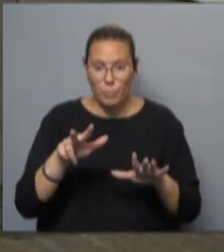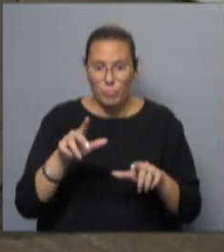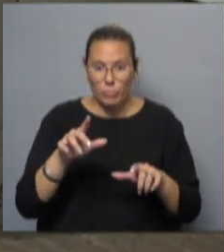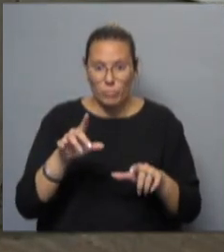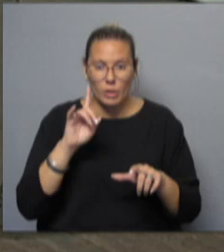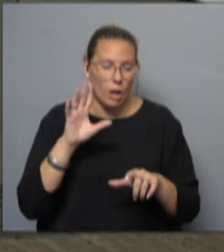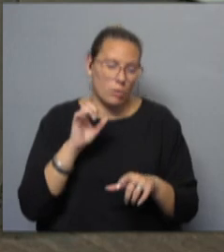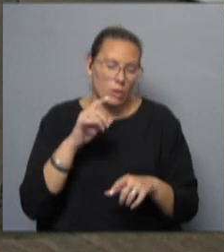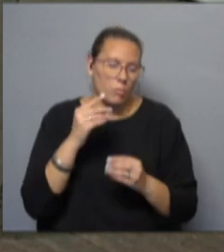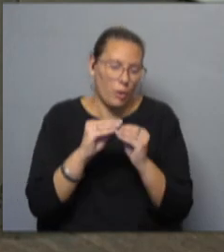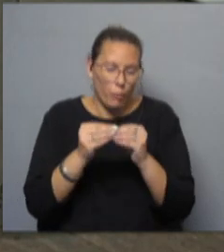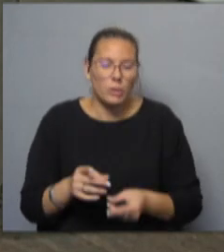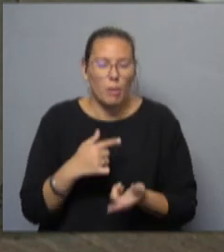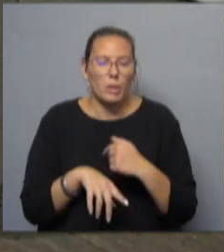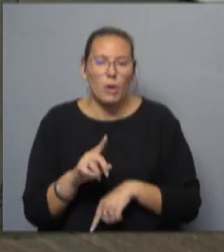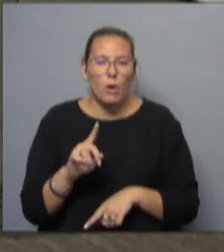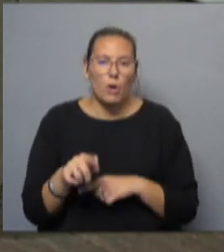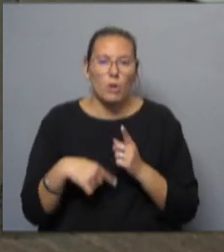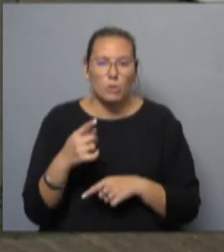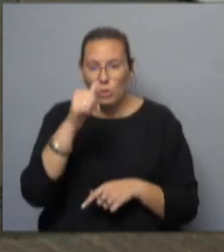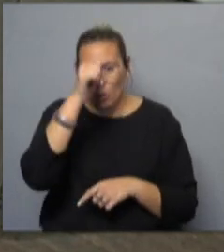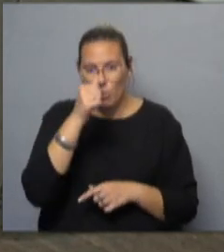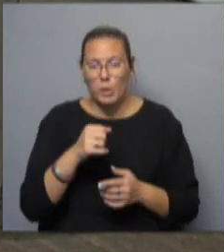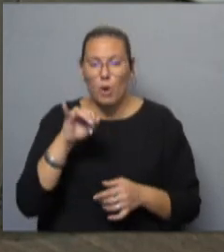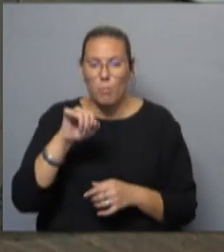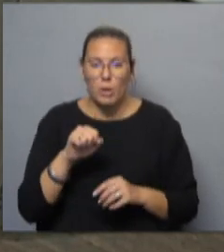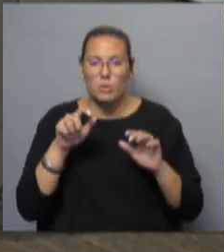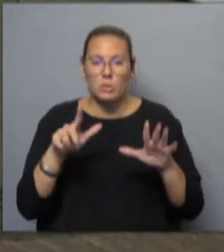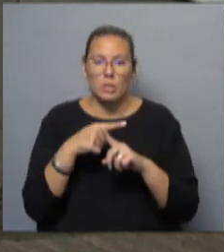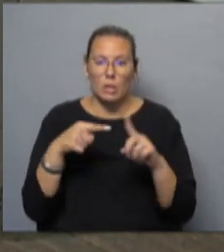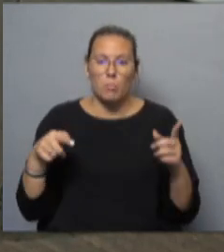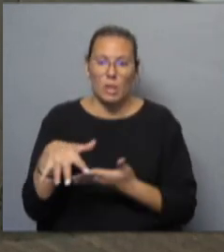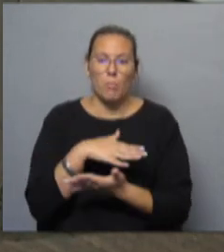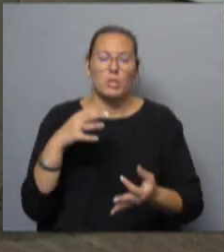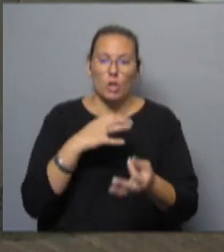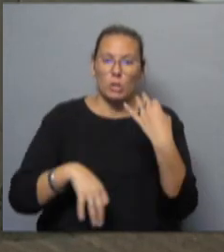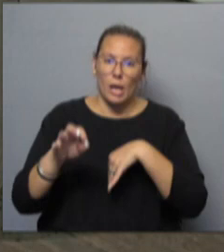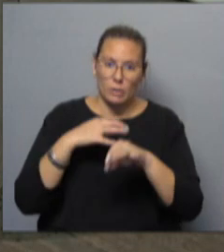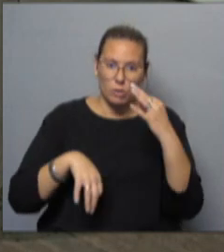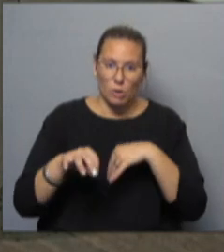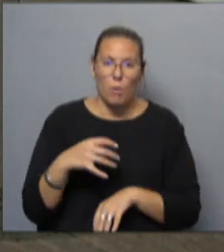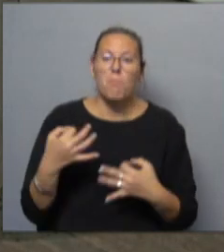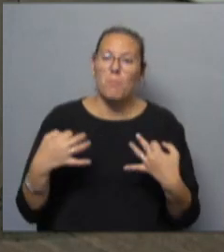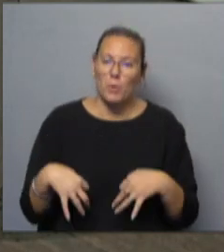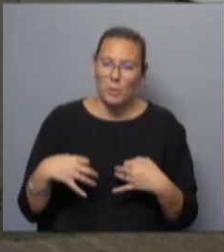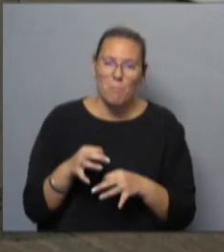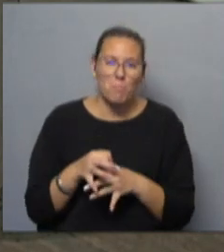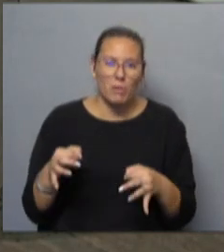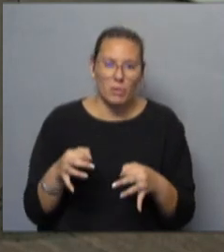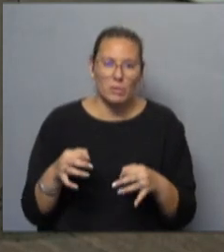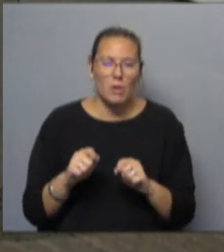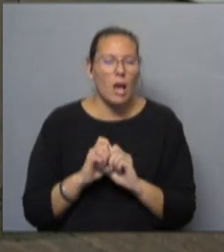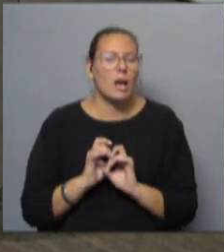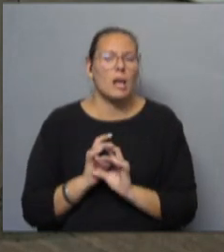nominadora no puedo hacer la cuenta pero el resto los domingos de mayo a las 19 30 en espacio teatro muy bien perfecto nos